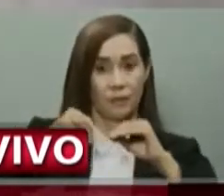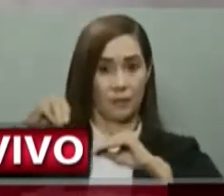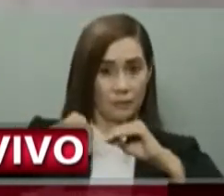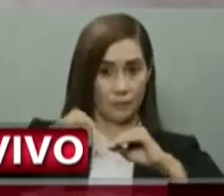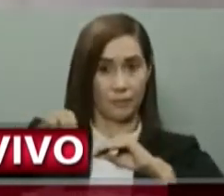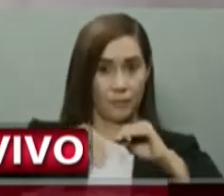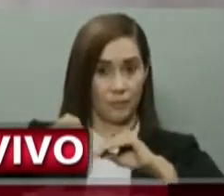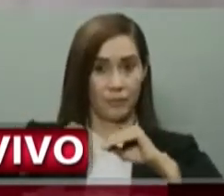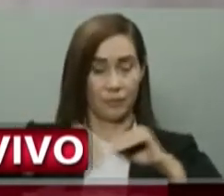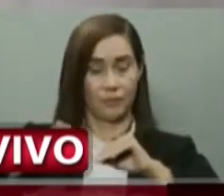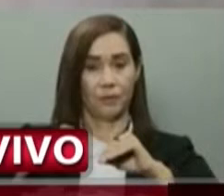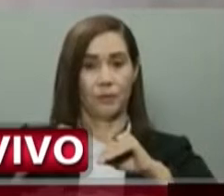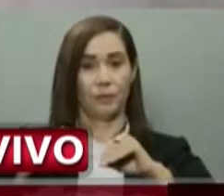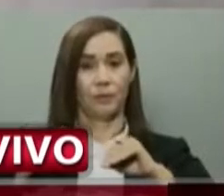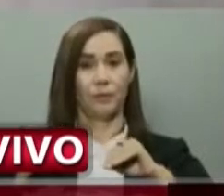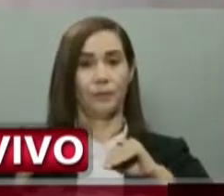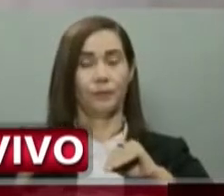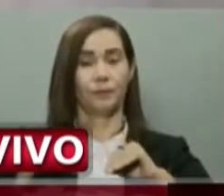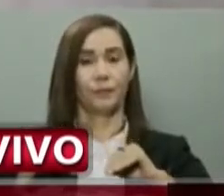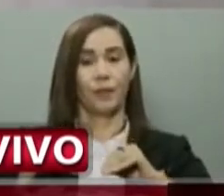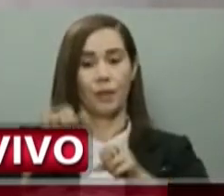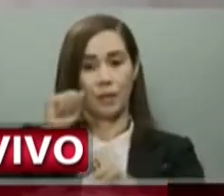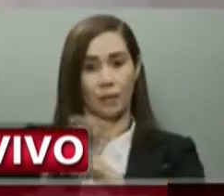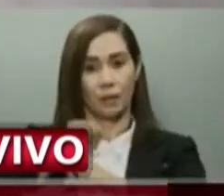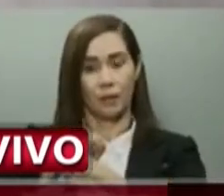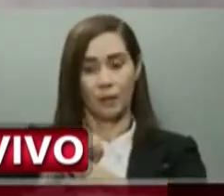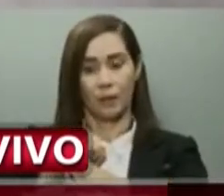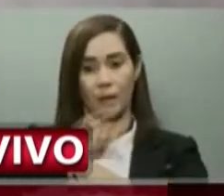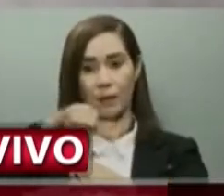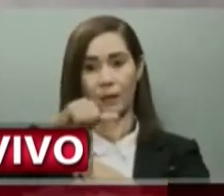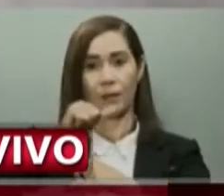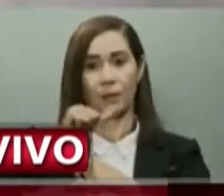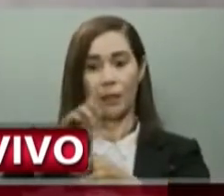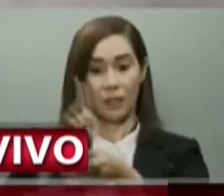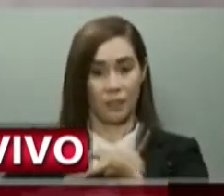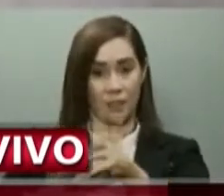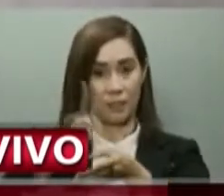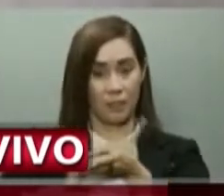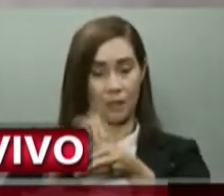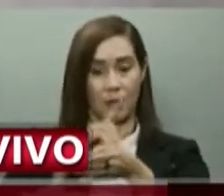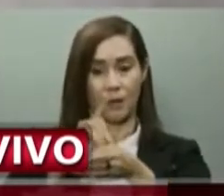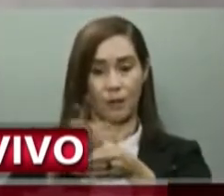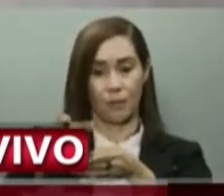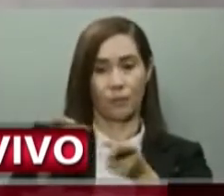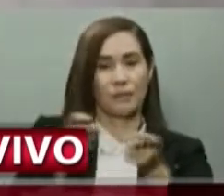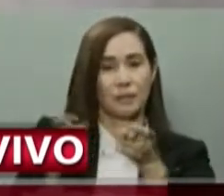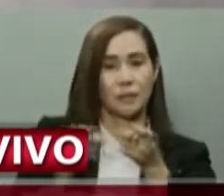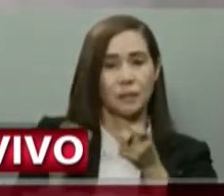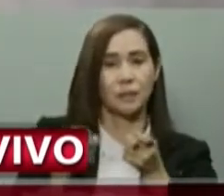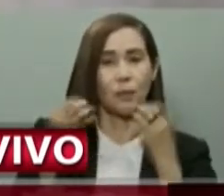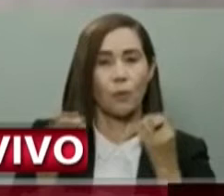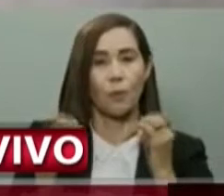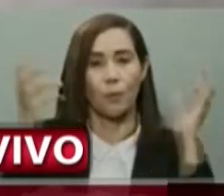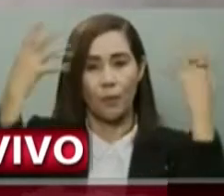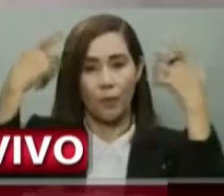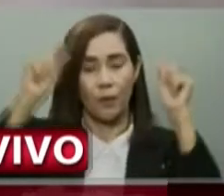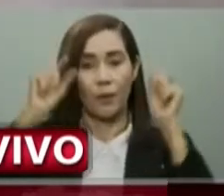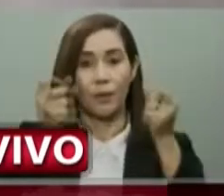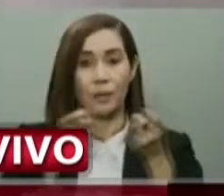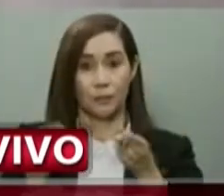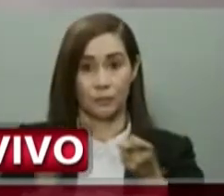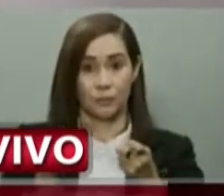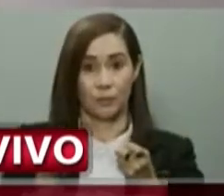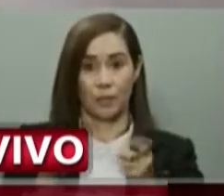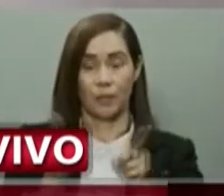comercio y la empleomanía entre Juana Méndez y Dajabón. ¿Cómo planea el gobierno contrarrestar esto? Y también